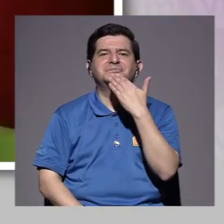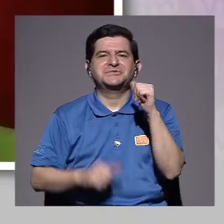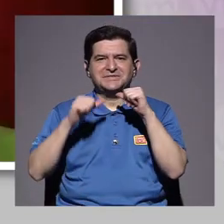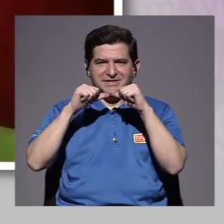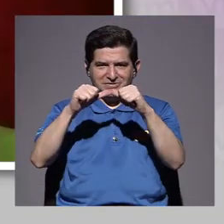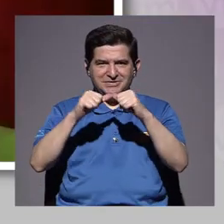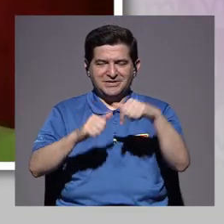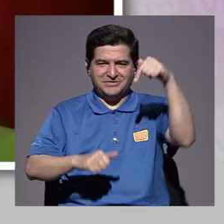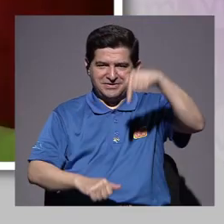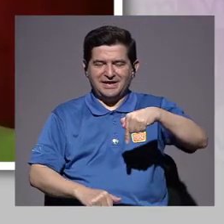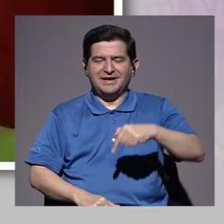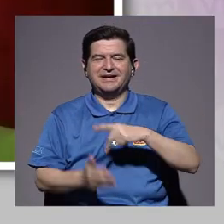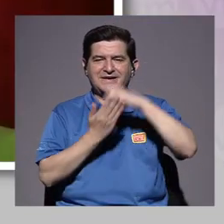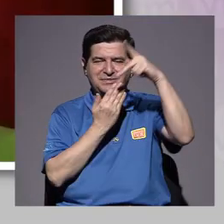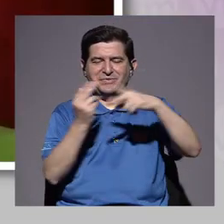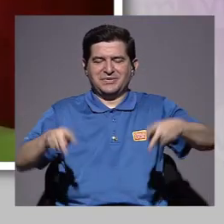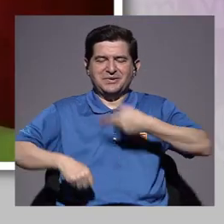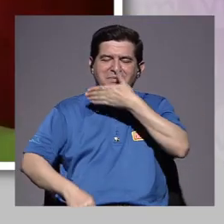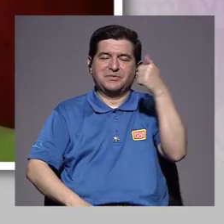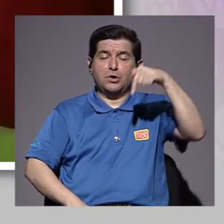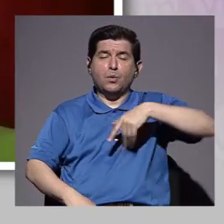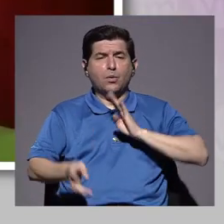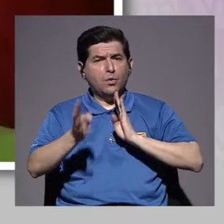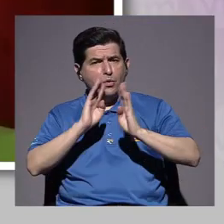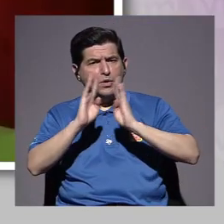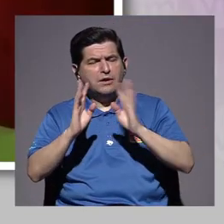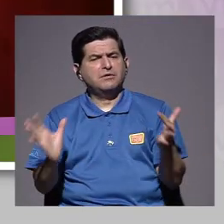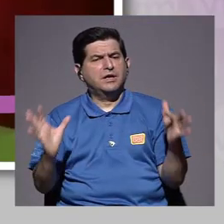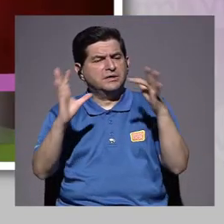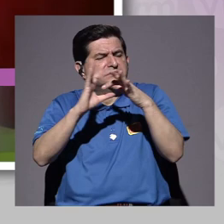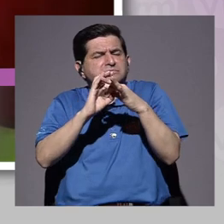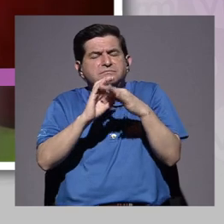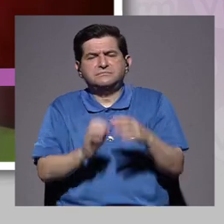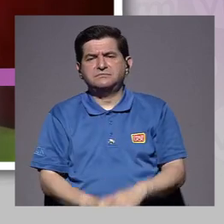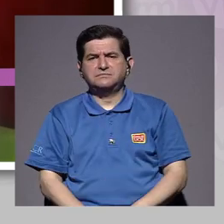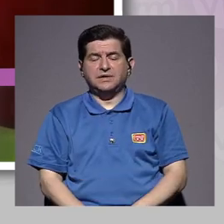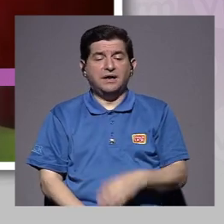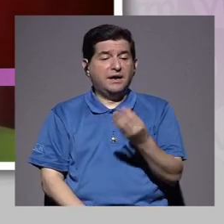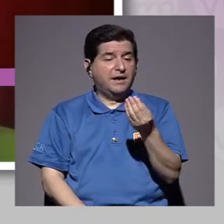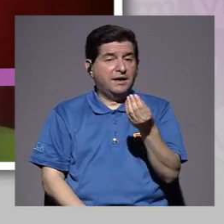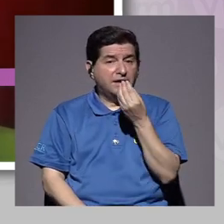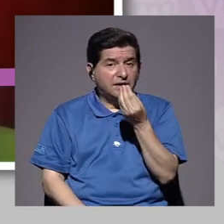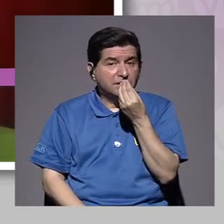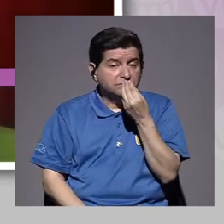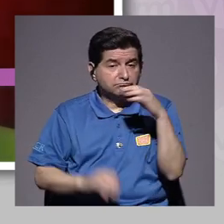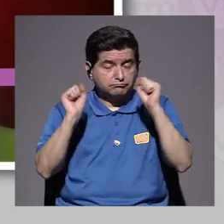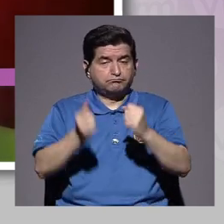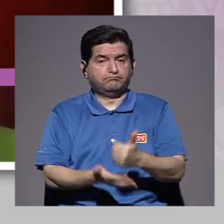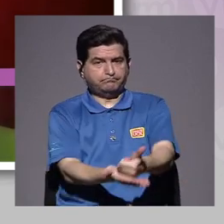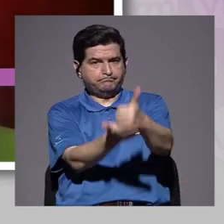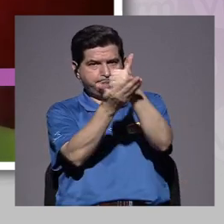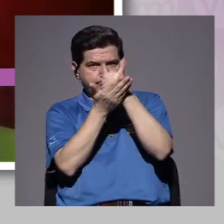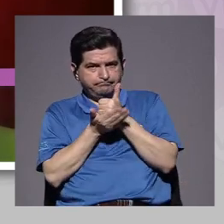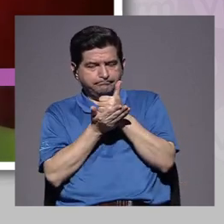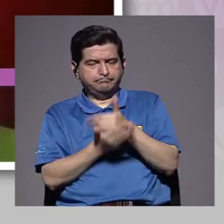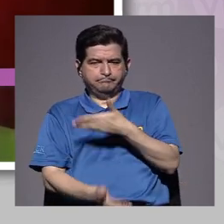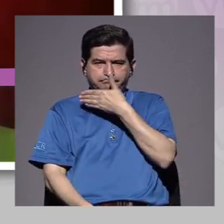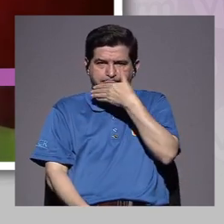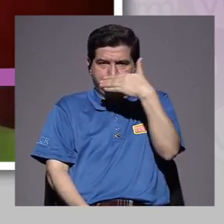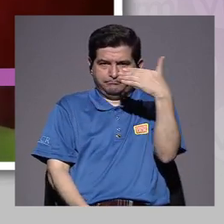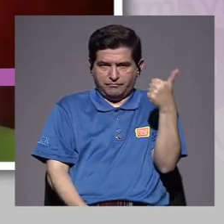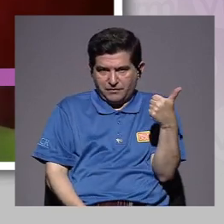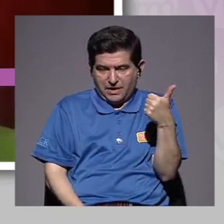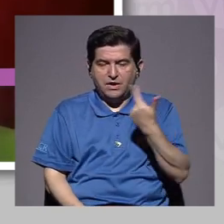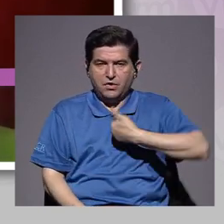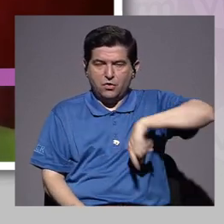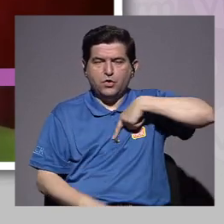Gracias por seguir en compañía de Vivir Mejor. Hoy estamos conversando acerca de cómo los alimentos pueden favorecer a